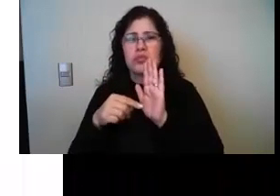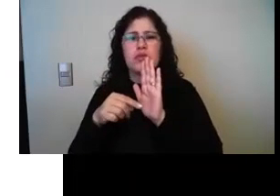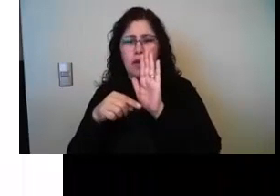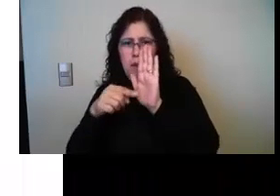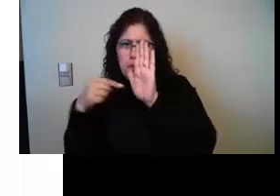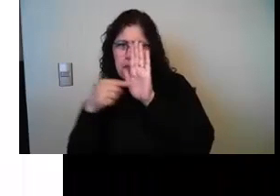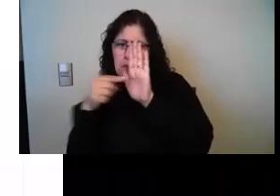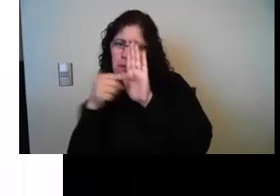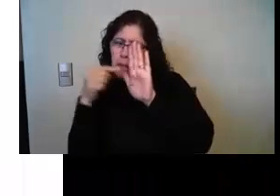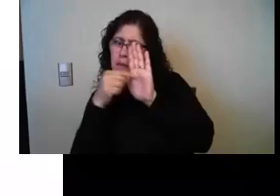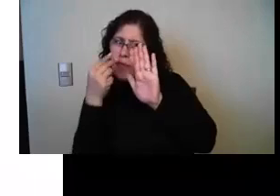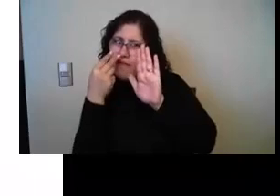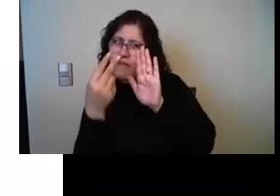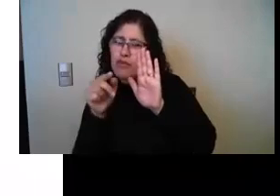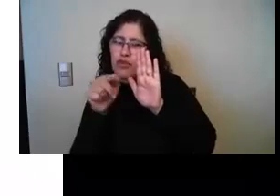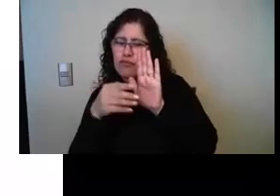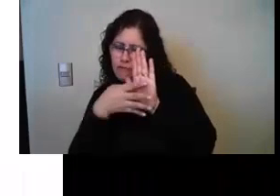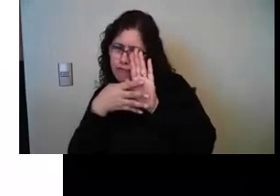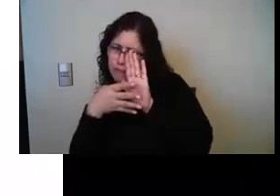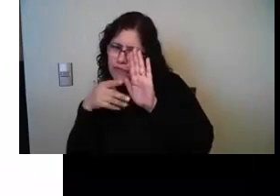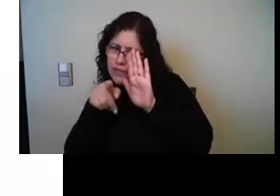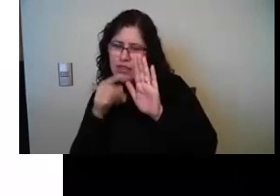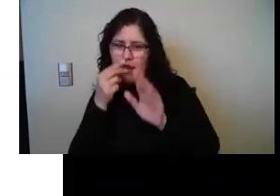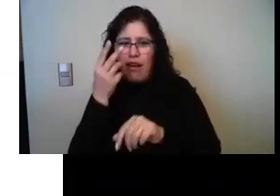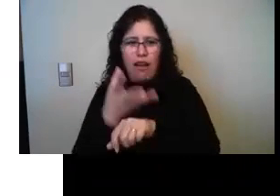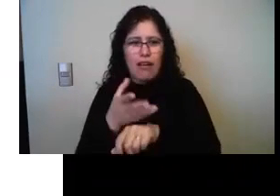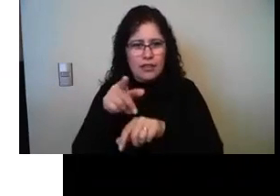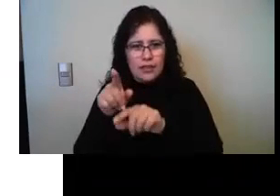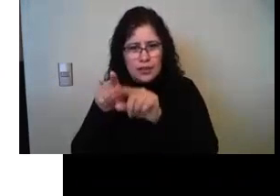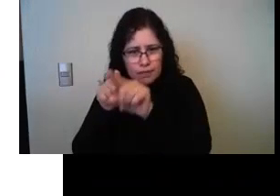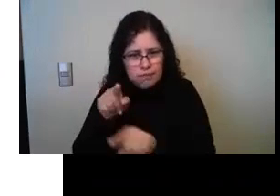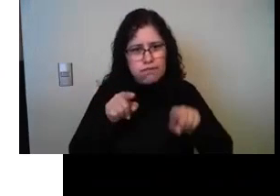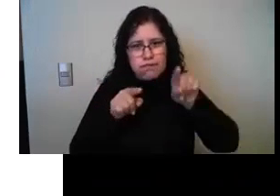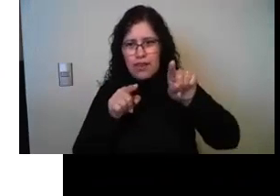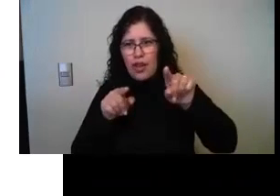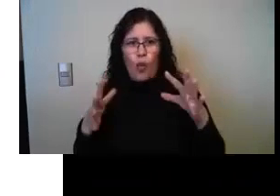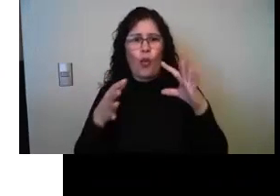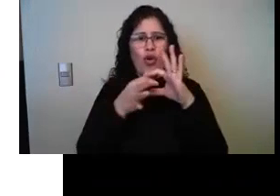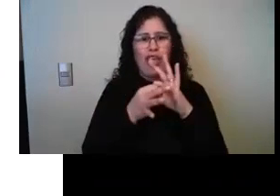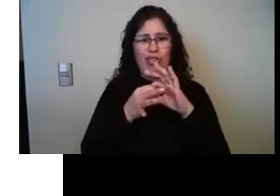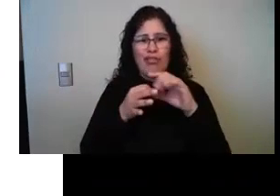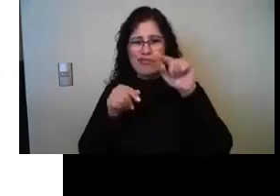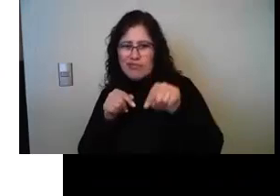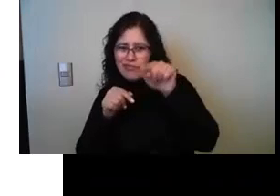funcionales de los pares craneanos que están marcados o observados acá.